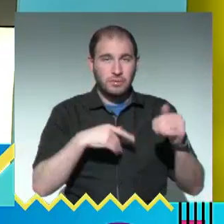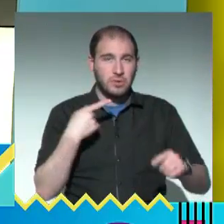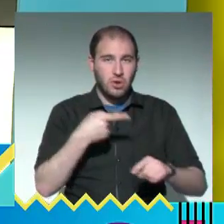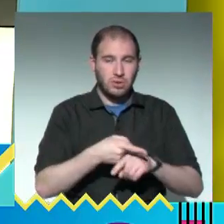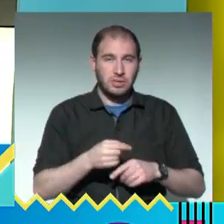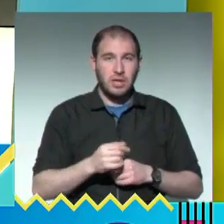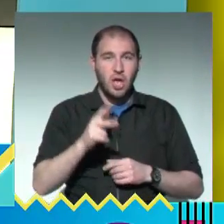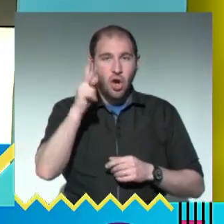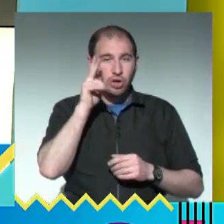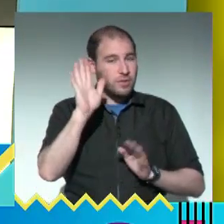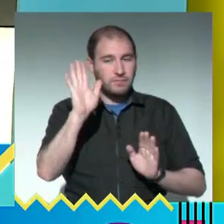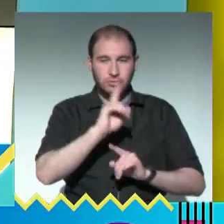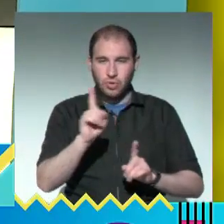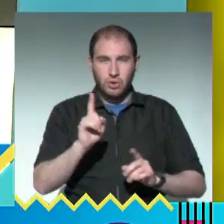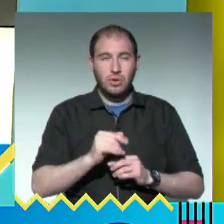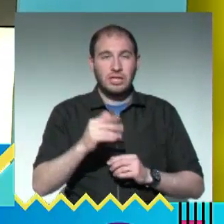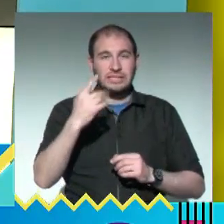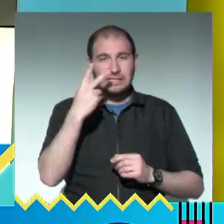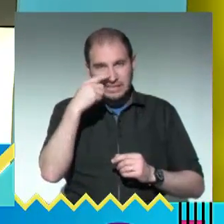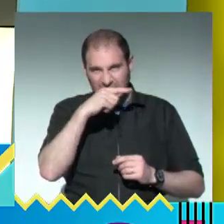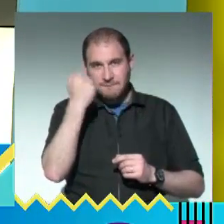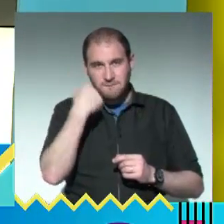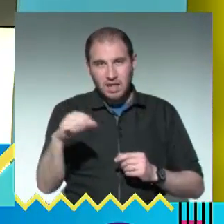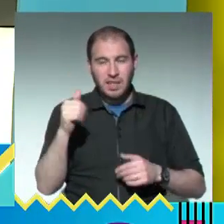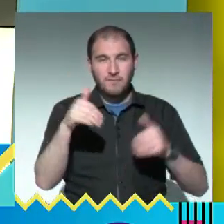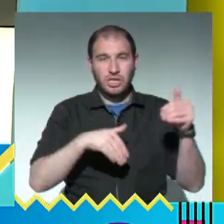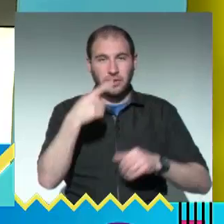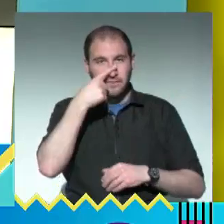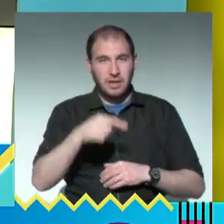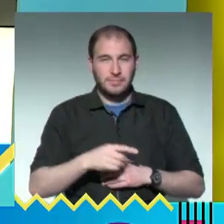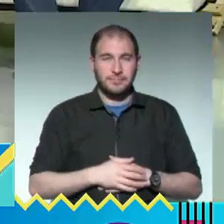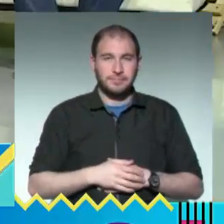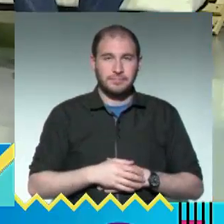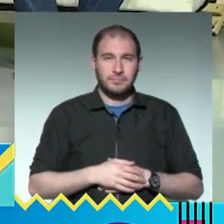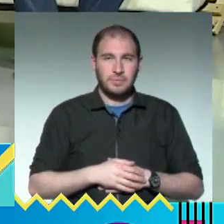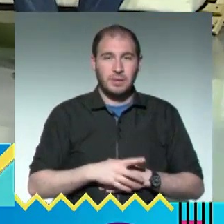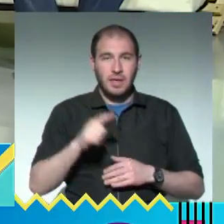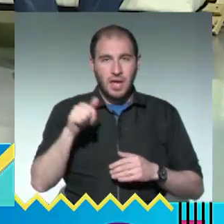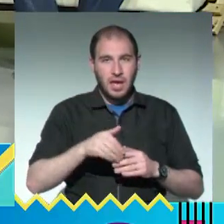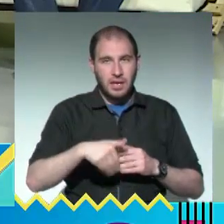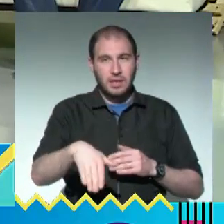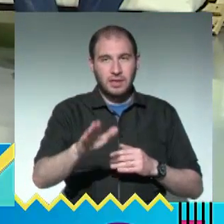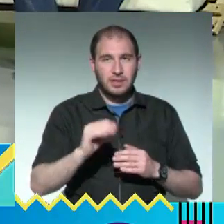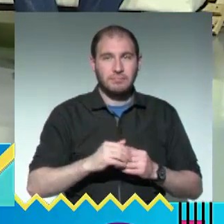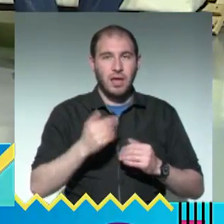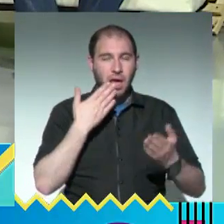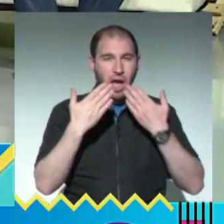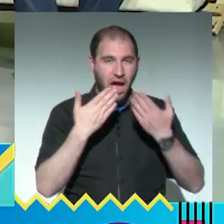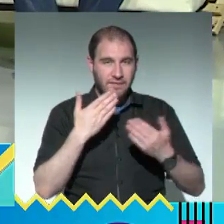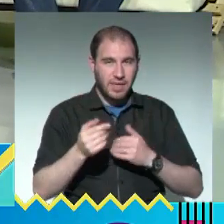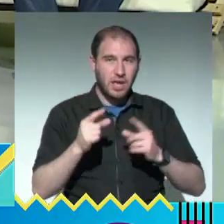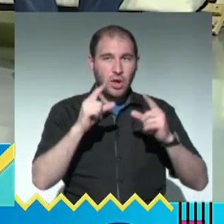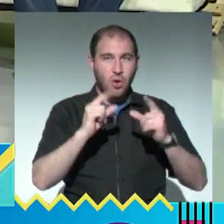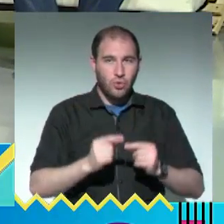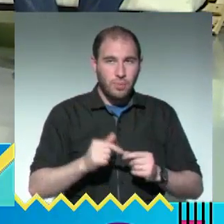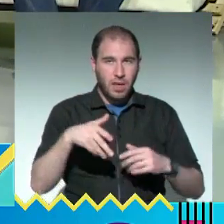contra, 8 abstenciones y 7 ausentes en esa votación final, ¿sí? Así que bueno, a partir de ahí podemos empezar a hablar de los números